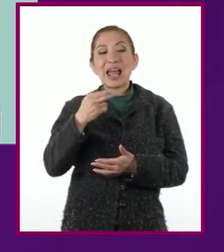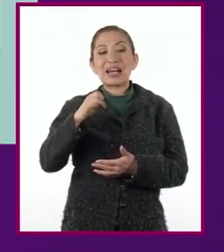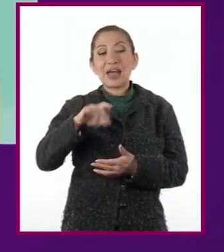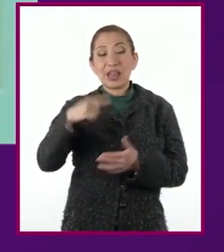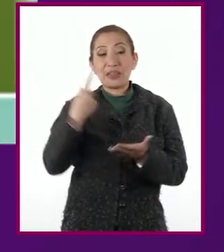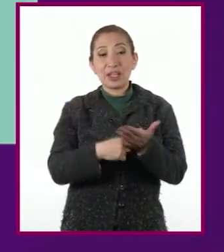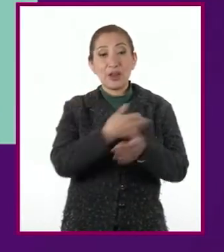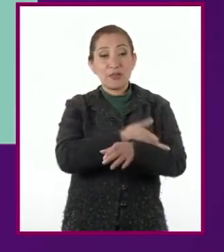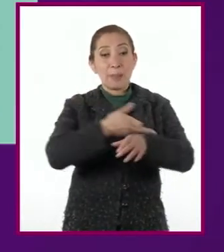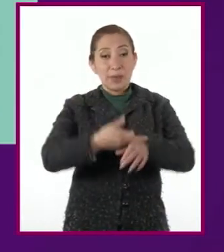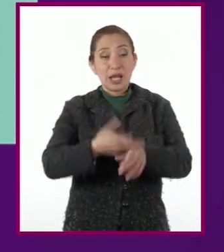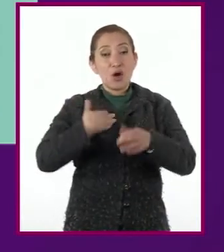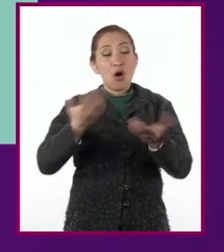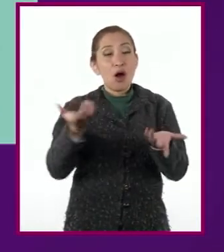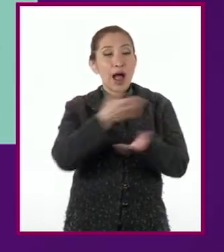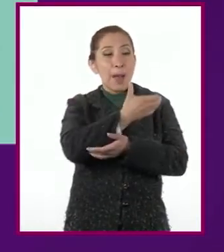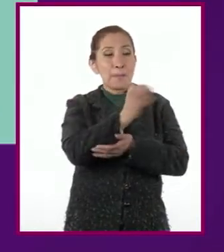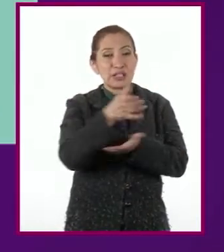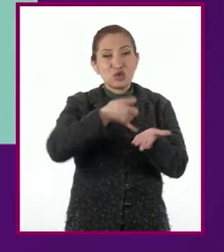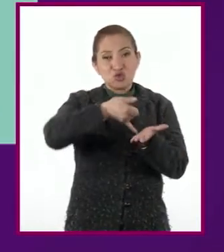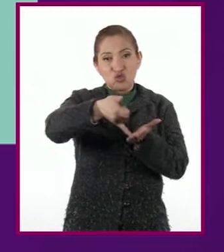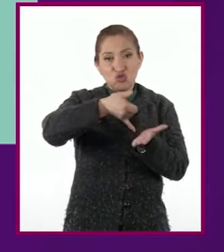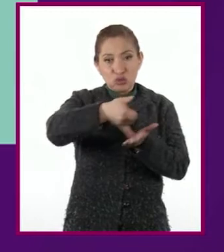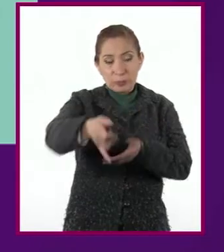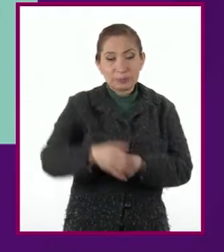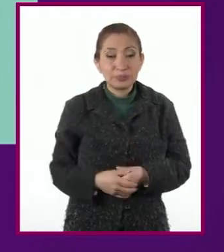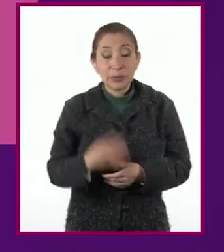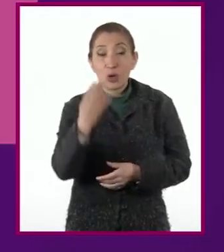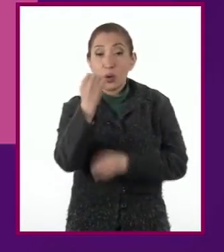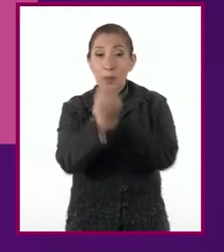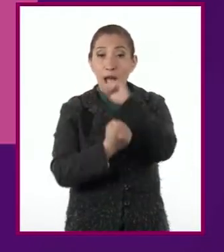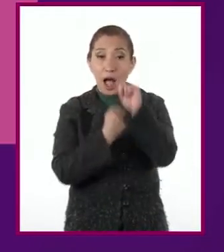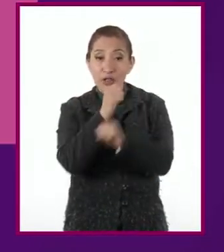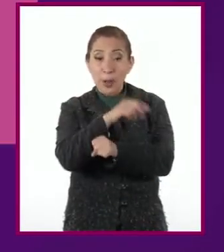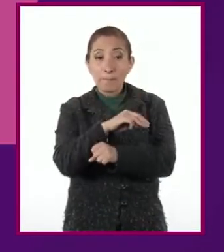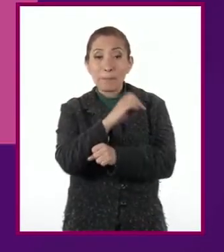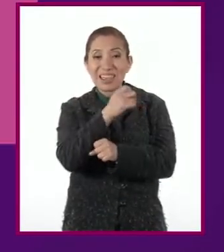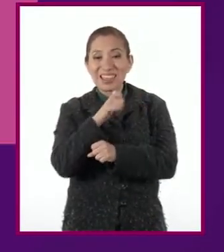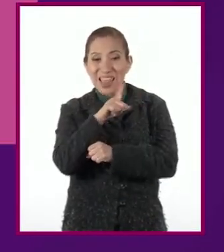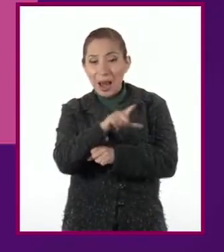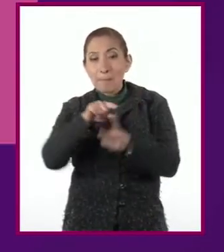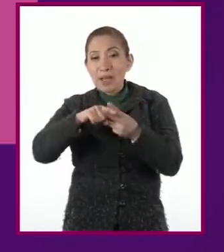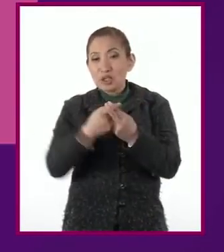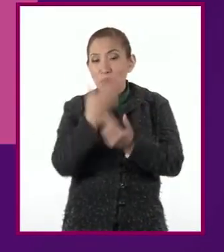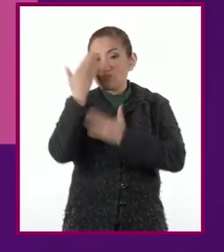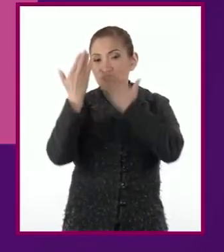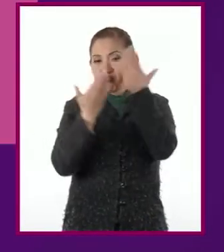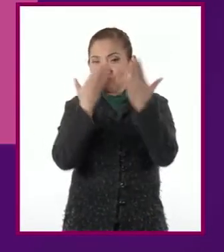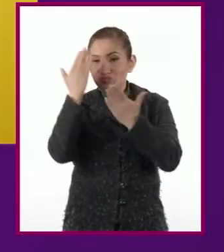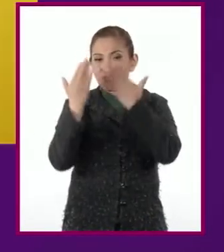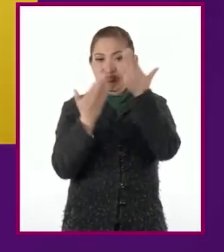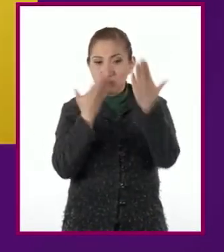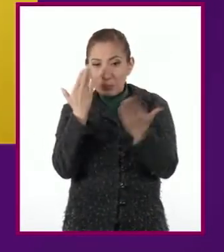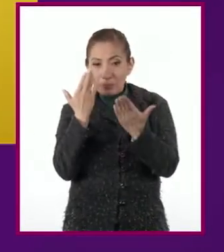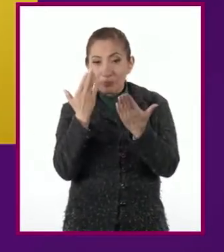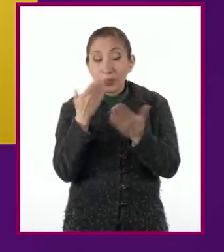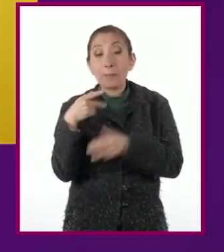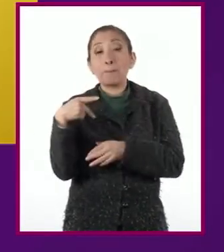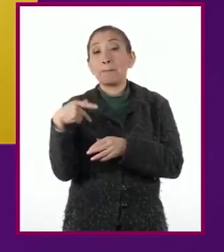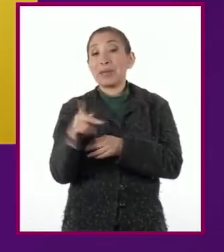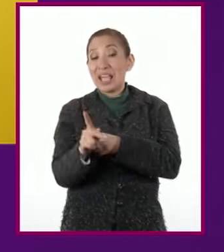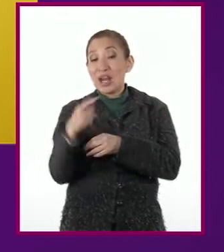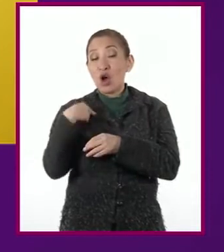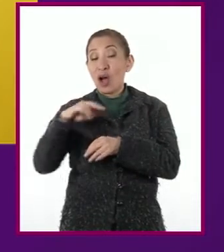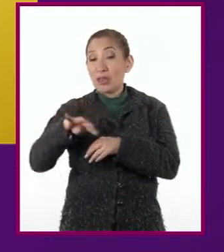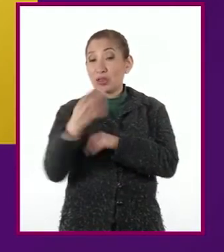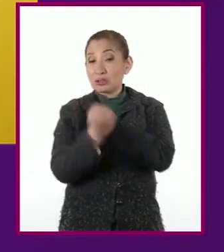seno de una familia de origen campesino. A los 9 años, Miguel Hernández inició su formación escolar. Sin embargo,